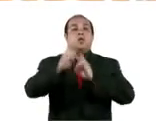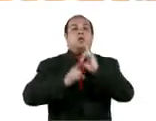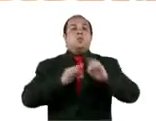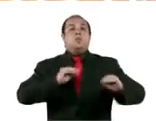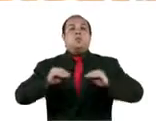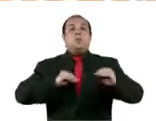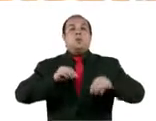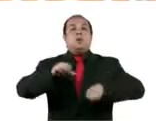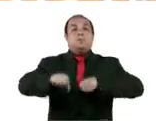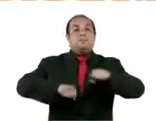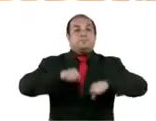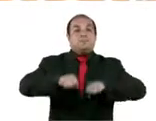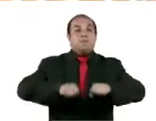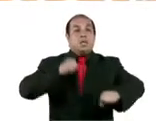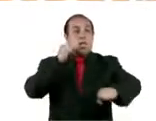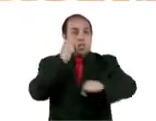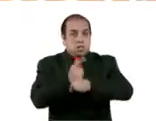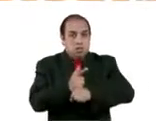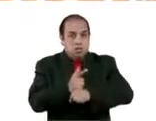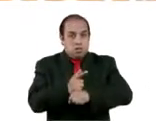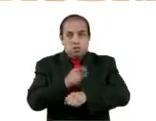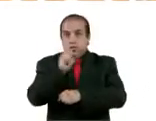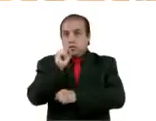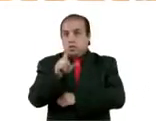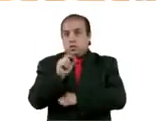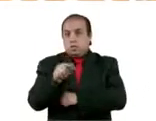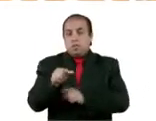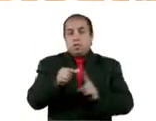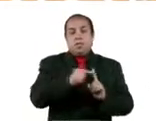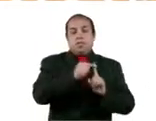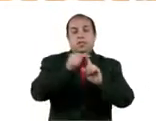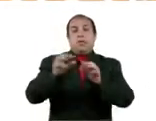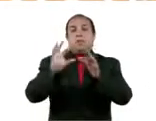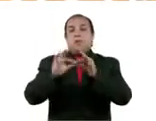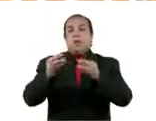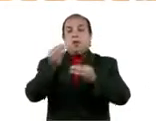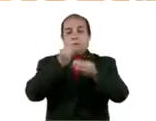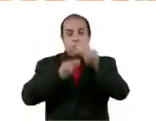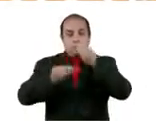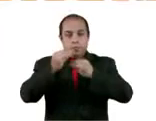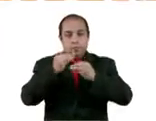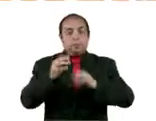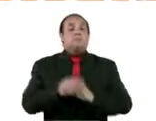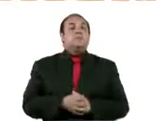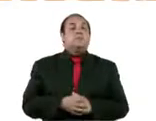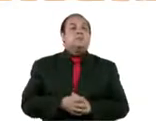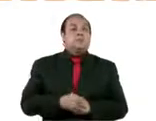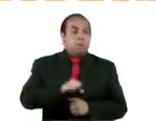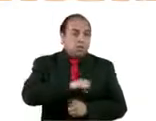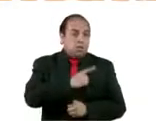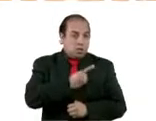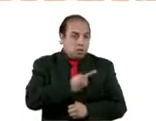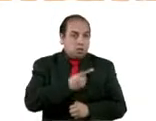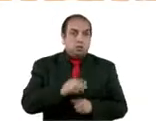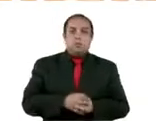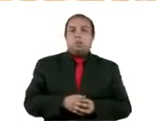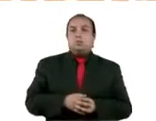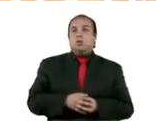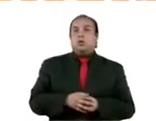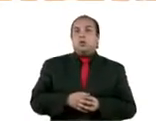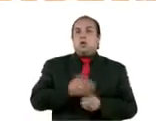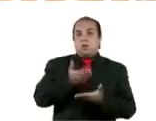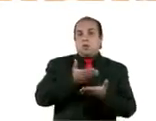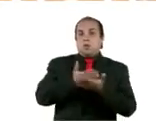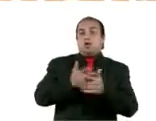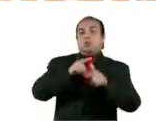entonces estamos detectando, pero simultáneamente orientando una alimentación saludable, simultáneamente